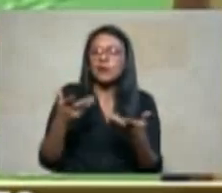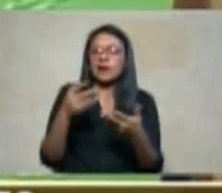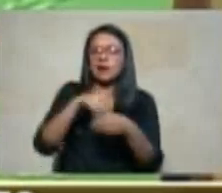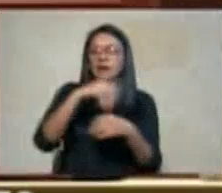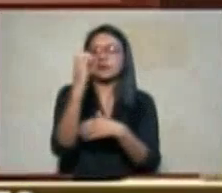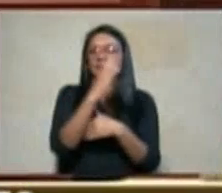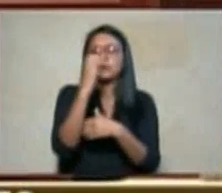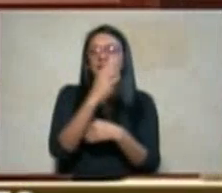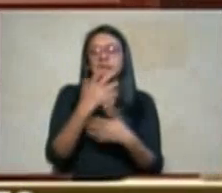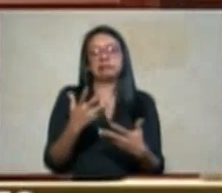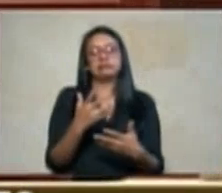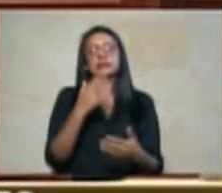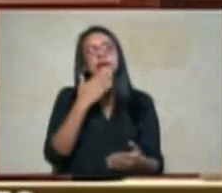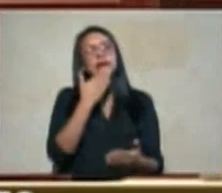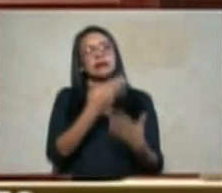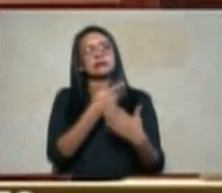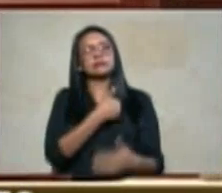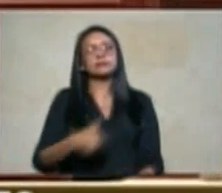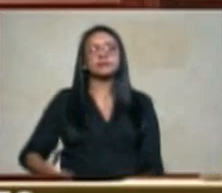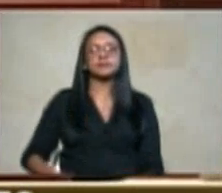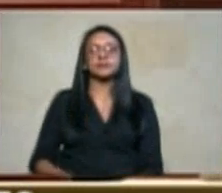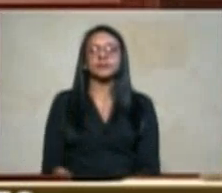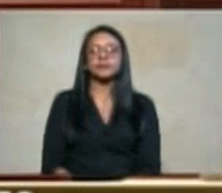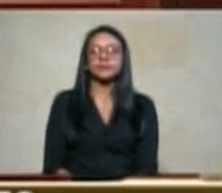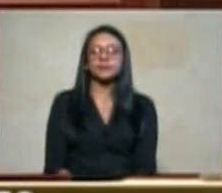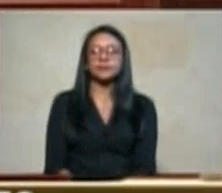señor presidente.